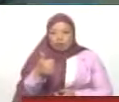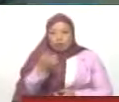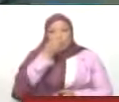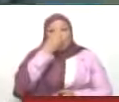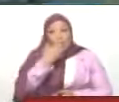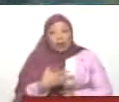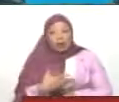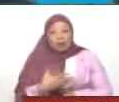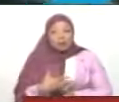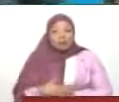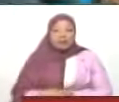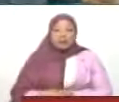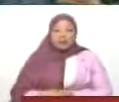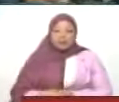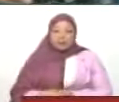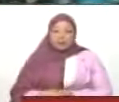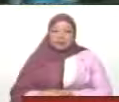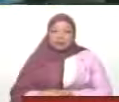¿Ah?